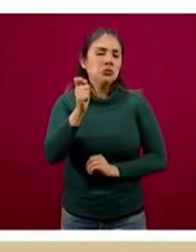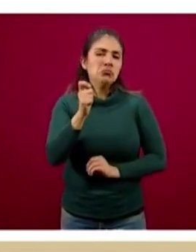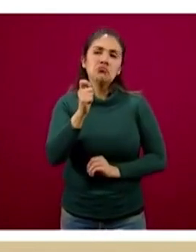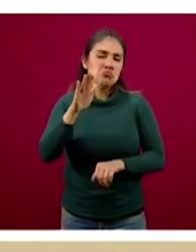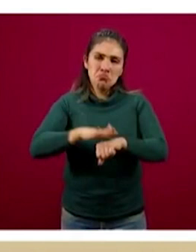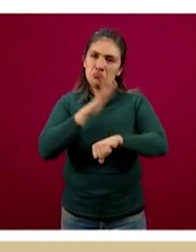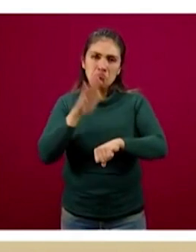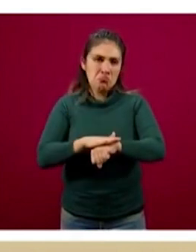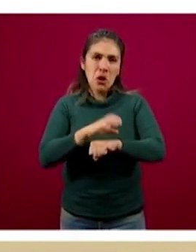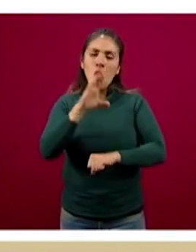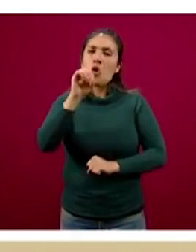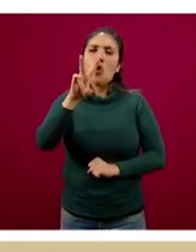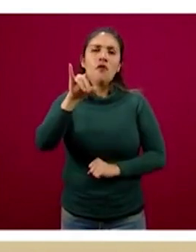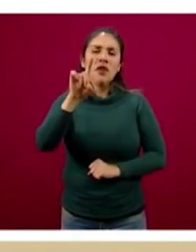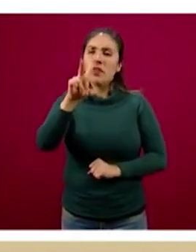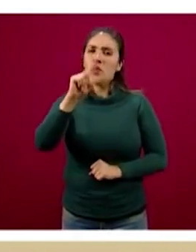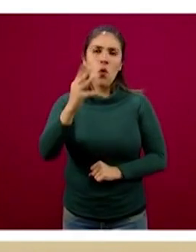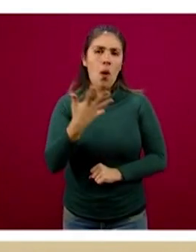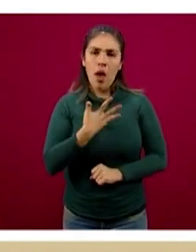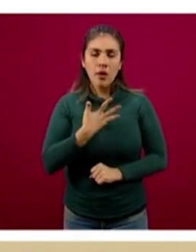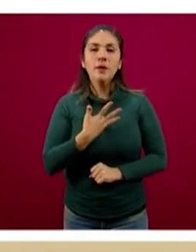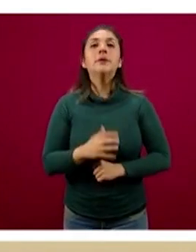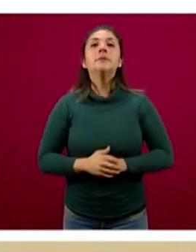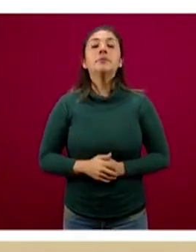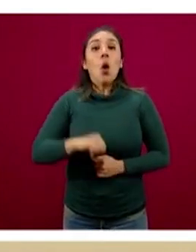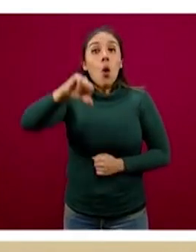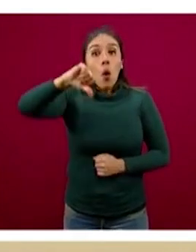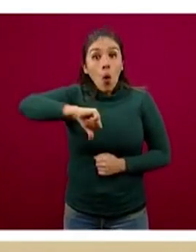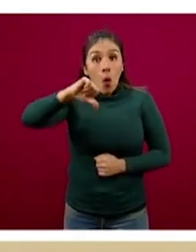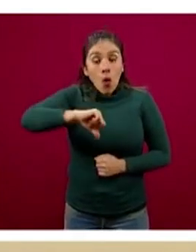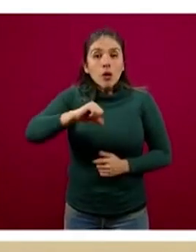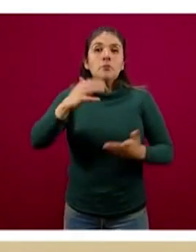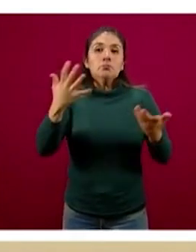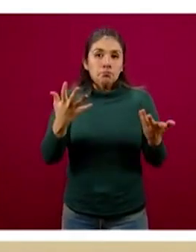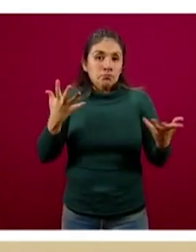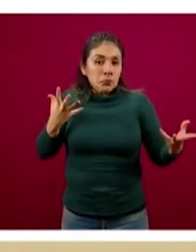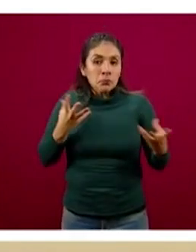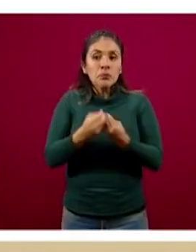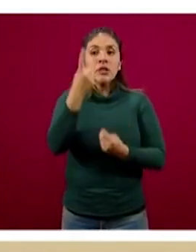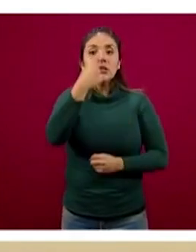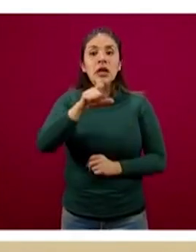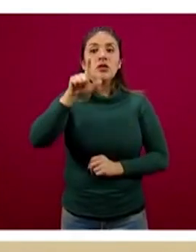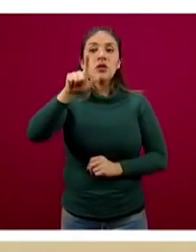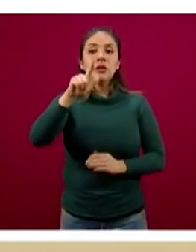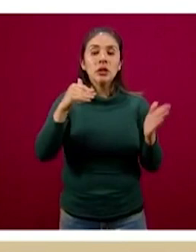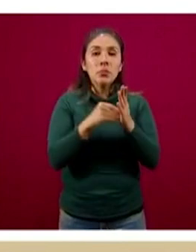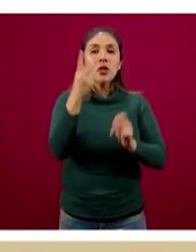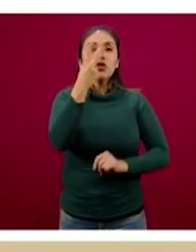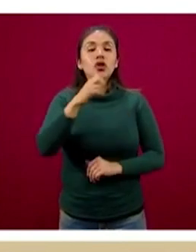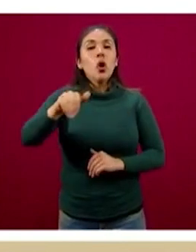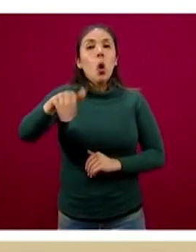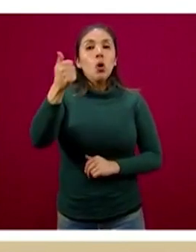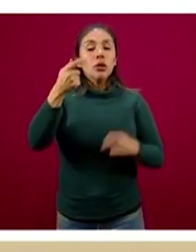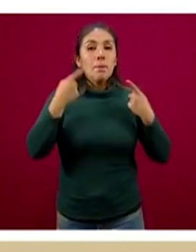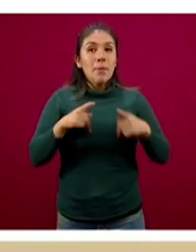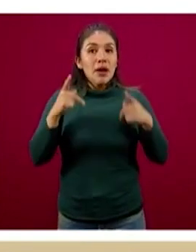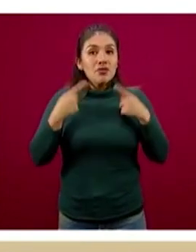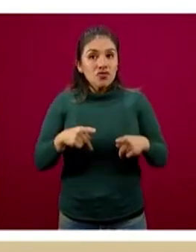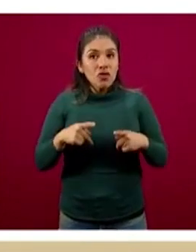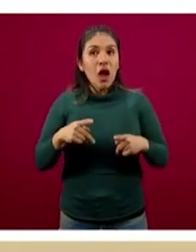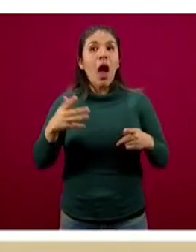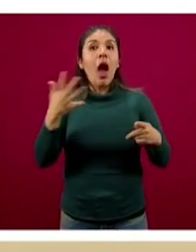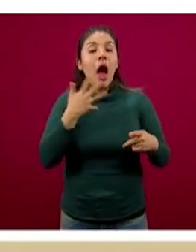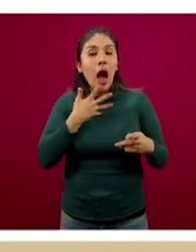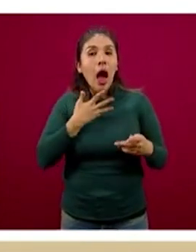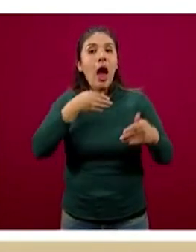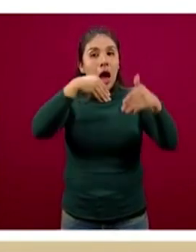descartados a kobe 19 y el día de hoy pues bueno serían ya 117 mil 211 las personas que han